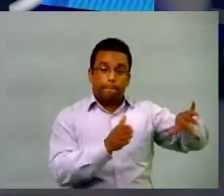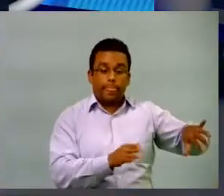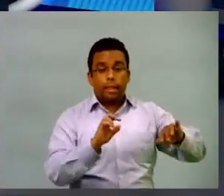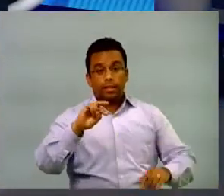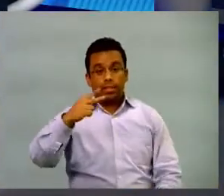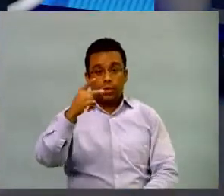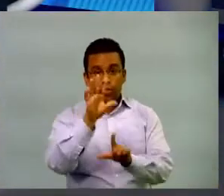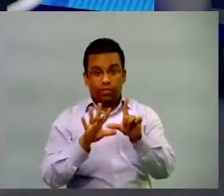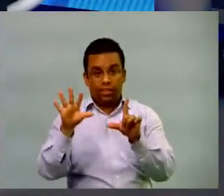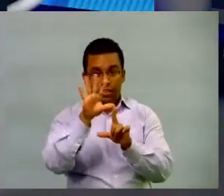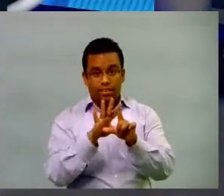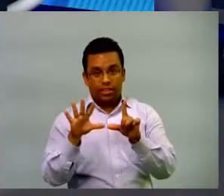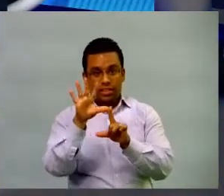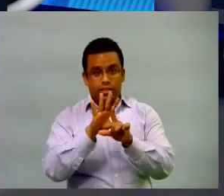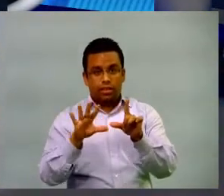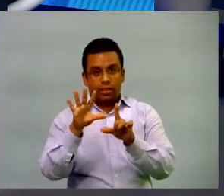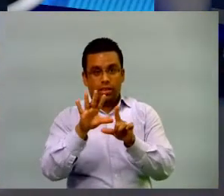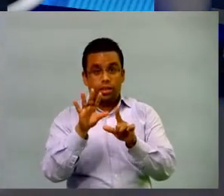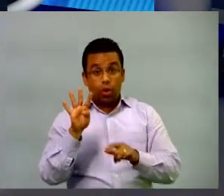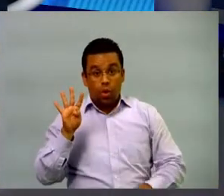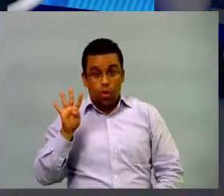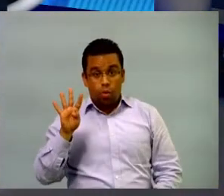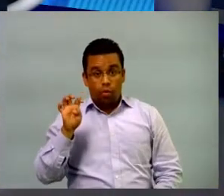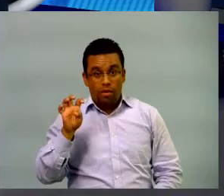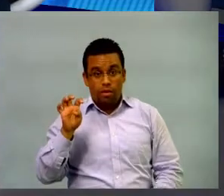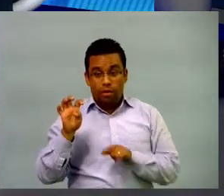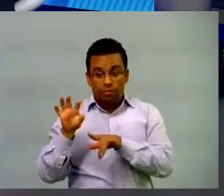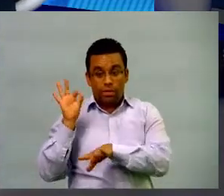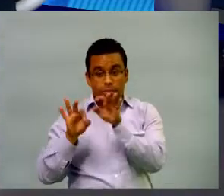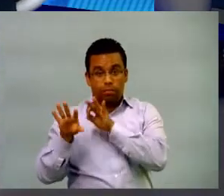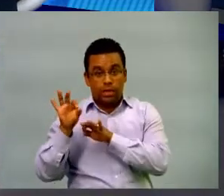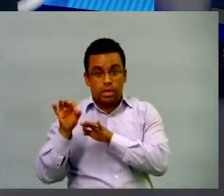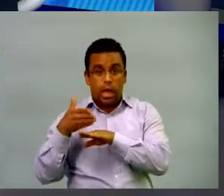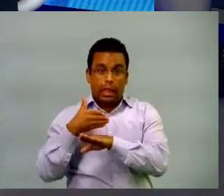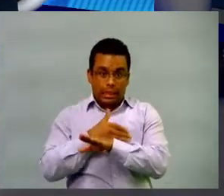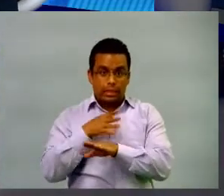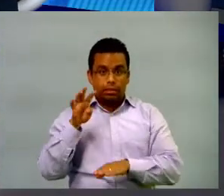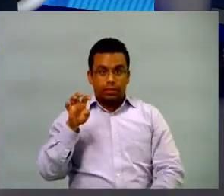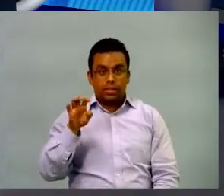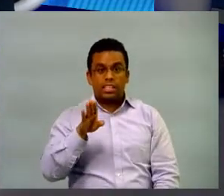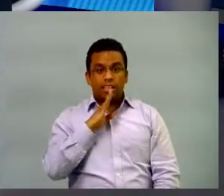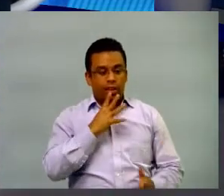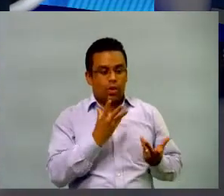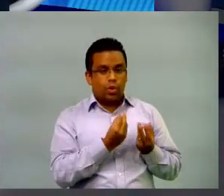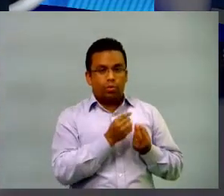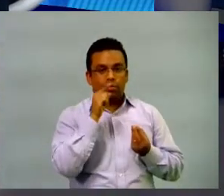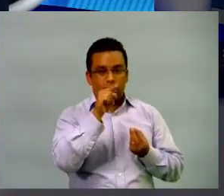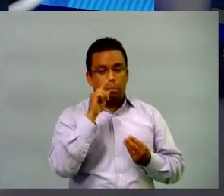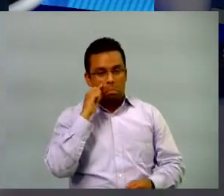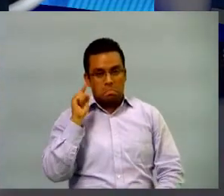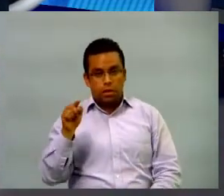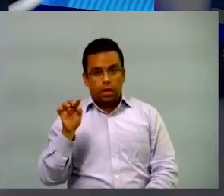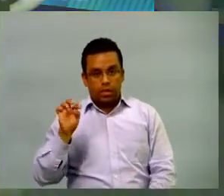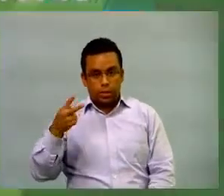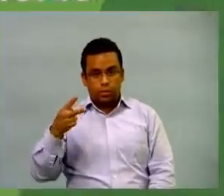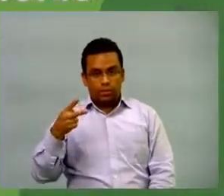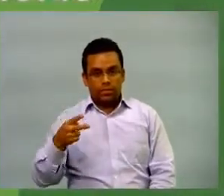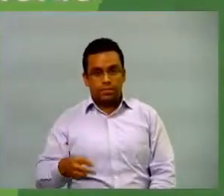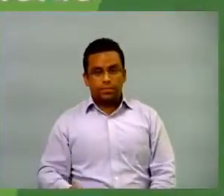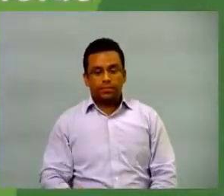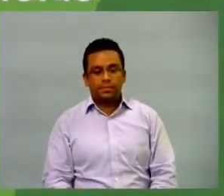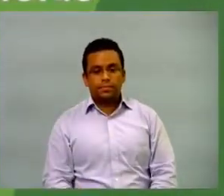experiencia de las 9 que fueron preseleccionadas por nuestros profes allá en las redes.